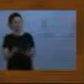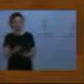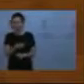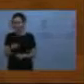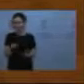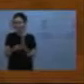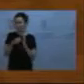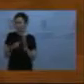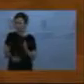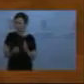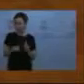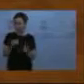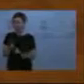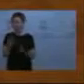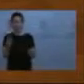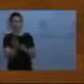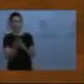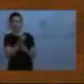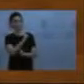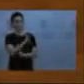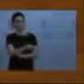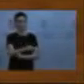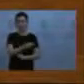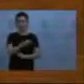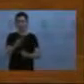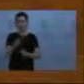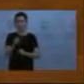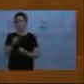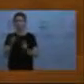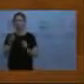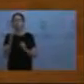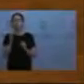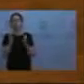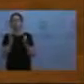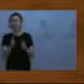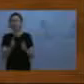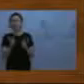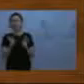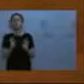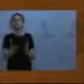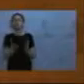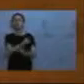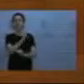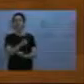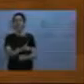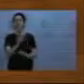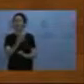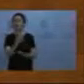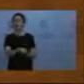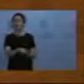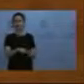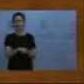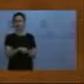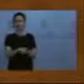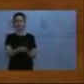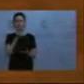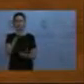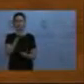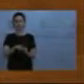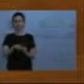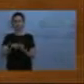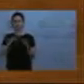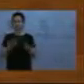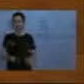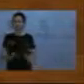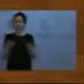menos actitudes antideportivas y fomentan las actitudes deportivas. Entonces hay que mirarnos a la cara y hablar a todos los participantes en esto. Por supuesto,